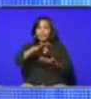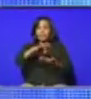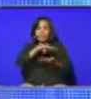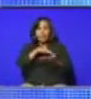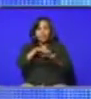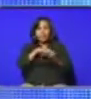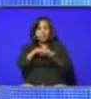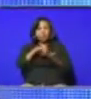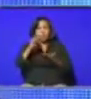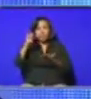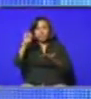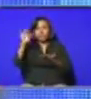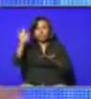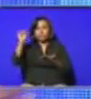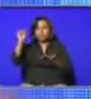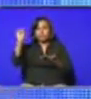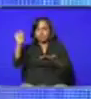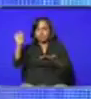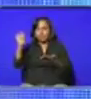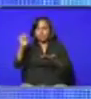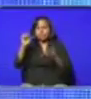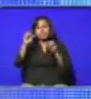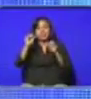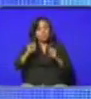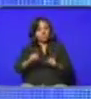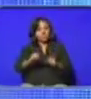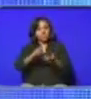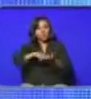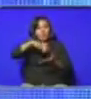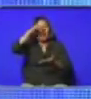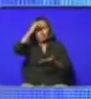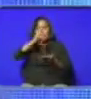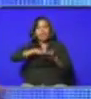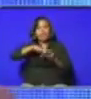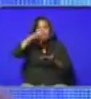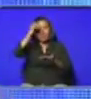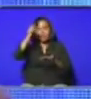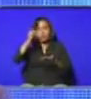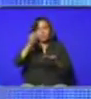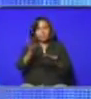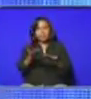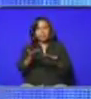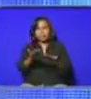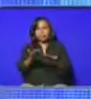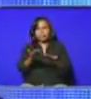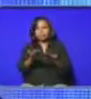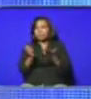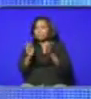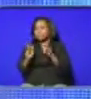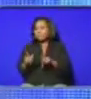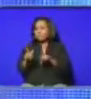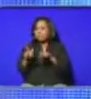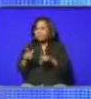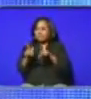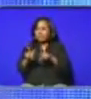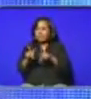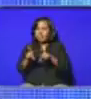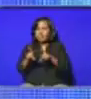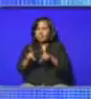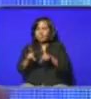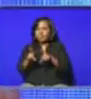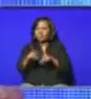estudios transversales que tiene que salir bilingüe. Es decir, no, de nada vale que el candidato técnico que salga del